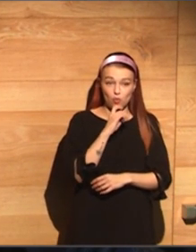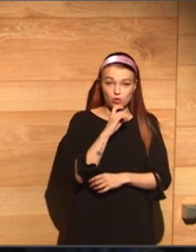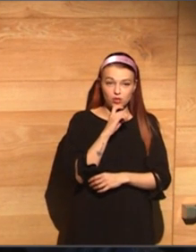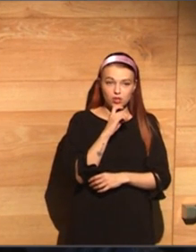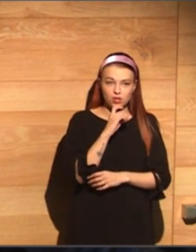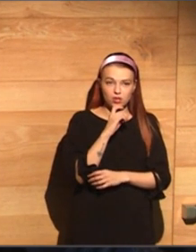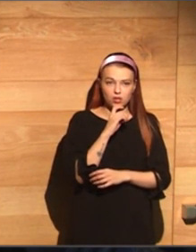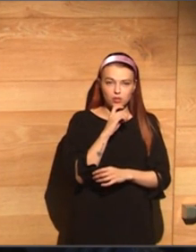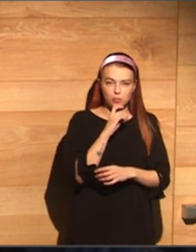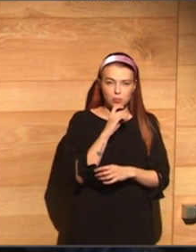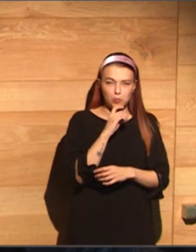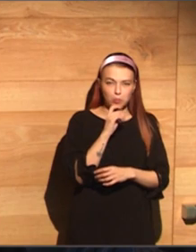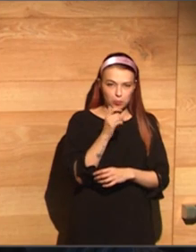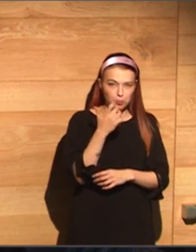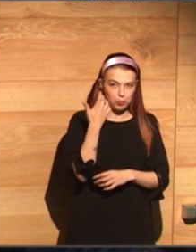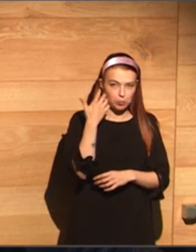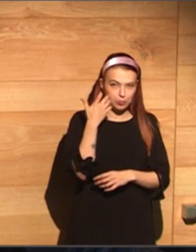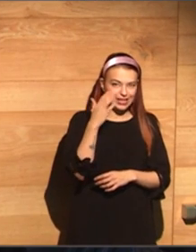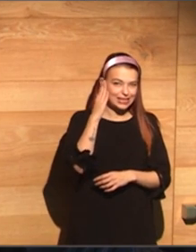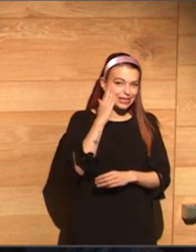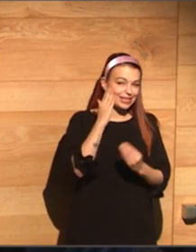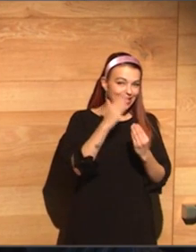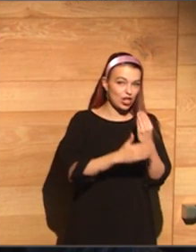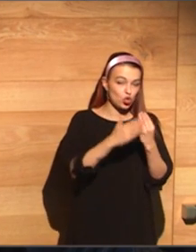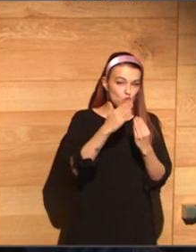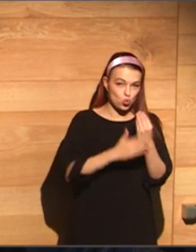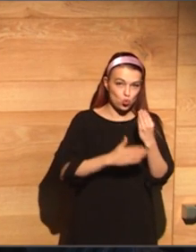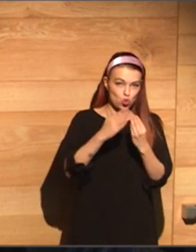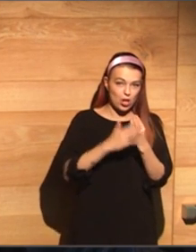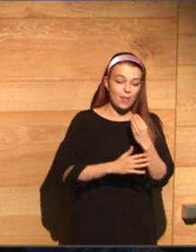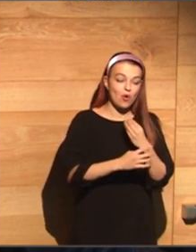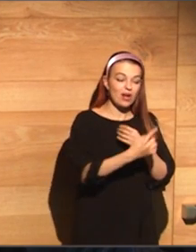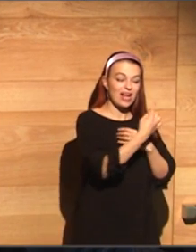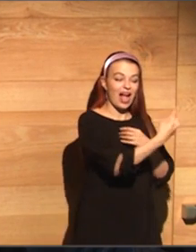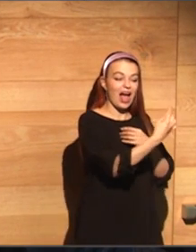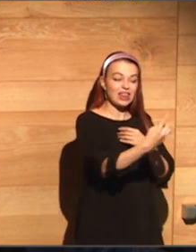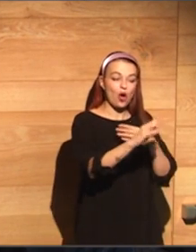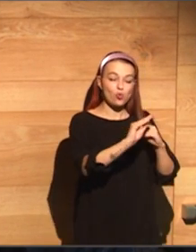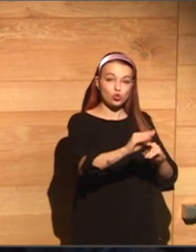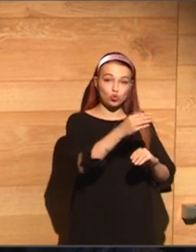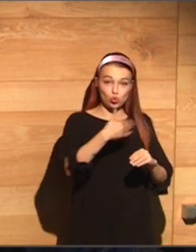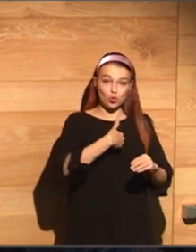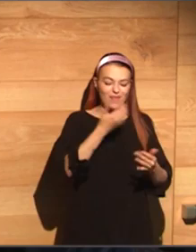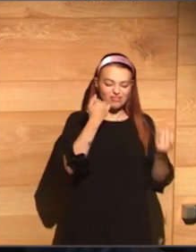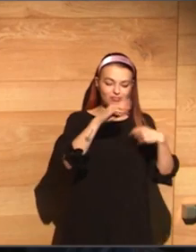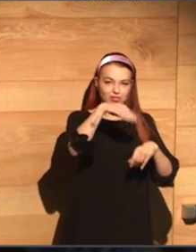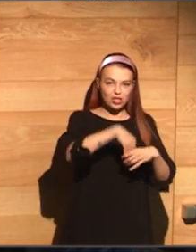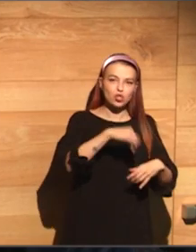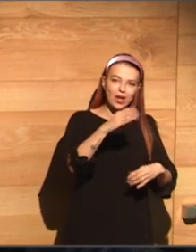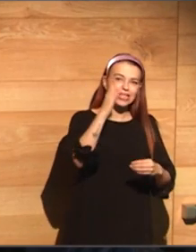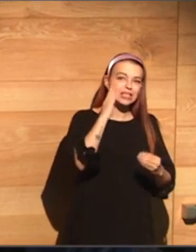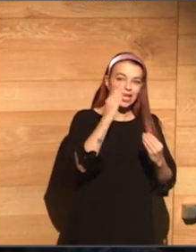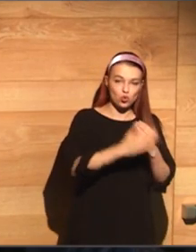extraña ternura que al final aplica a cada uno de los personajes. En este caso, a partir de, una vez más, un enorme